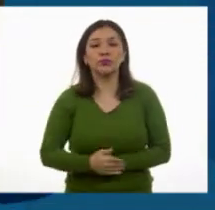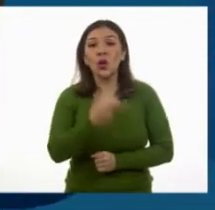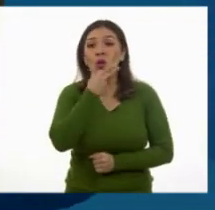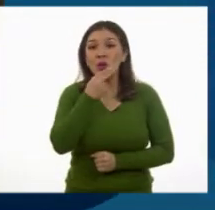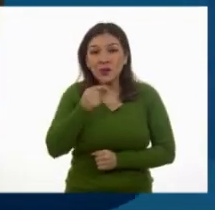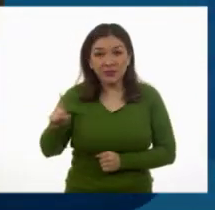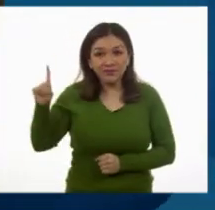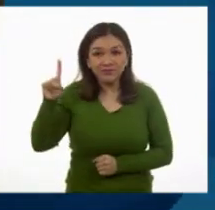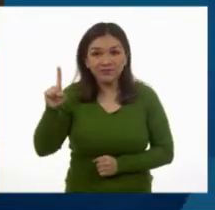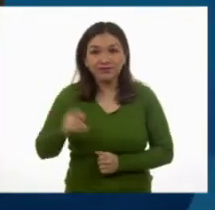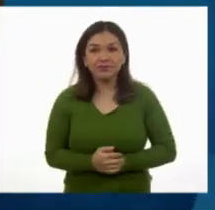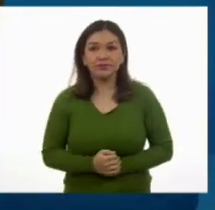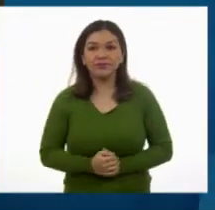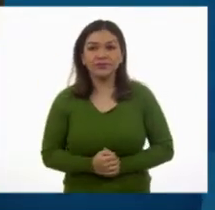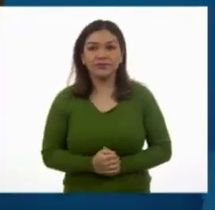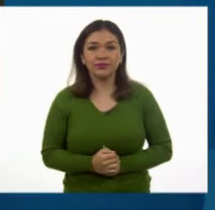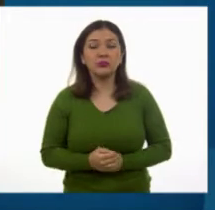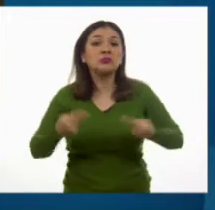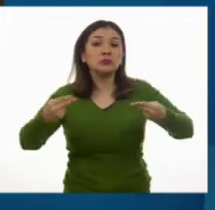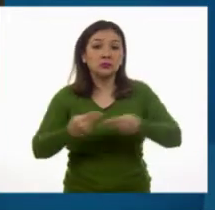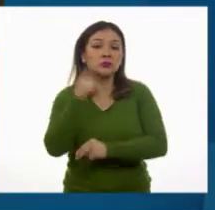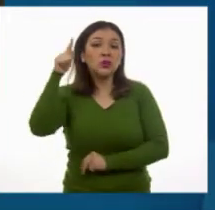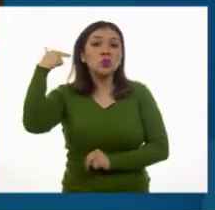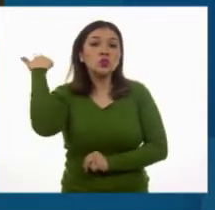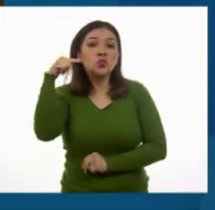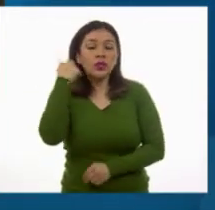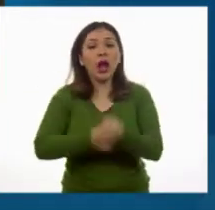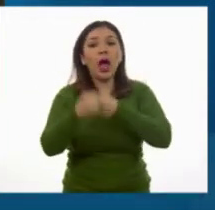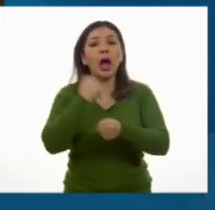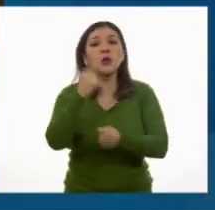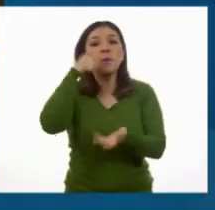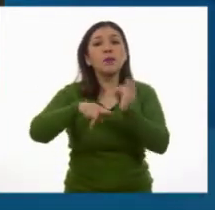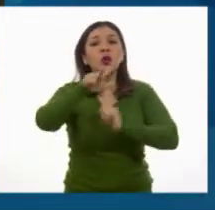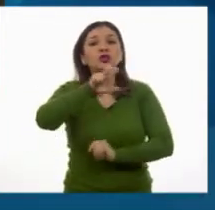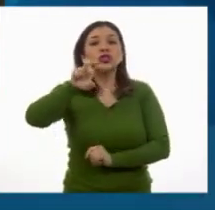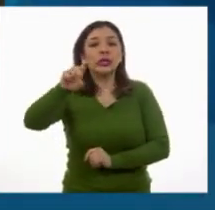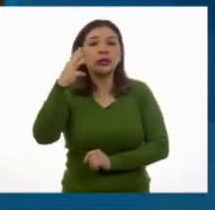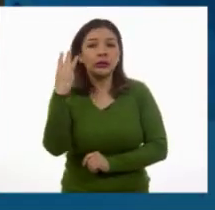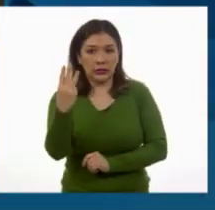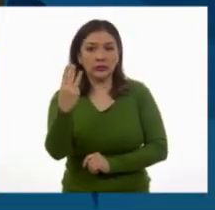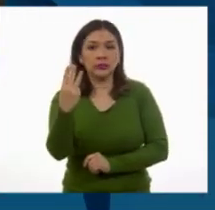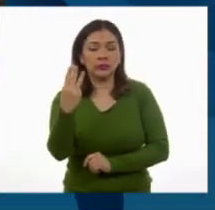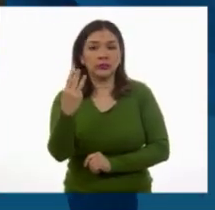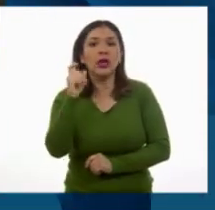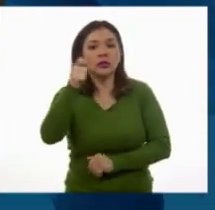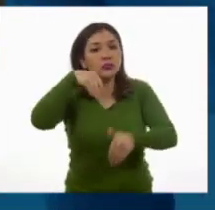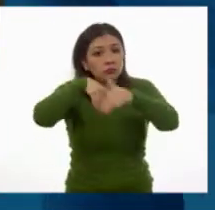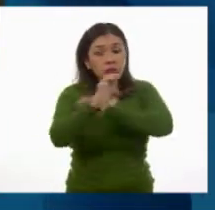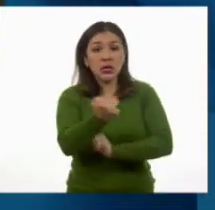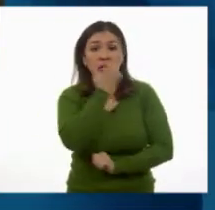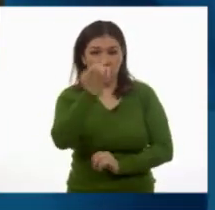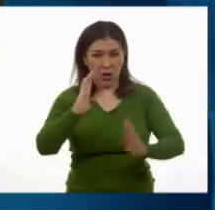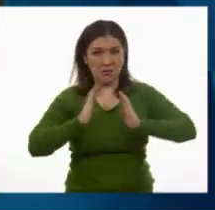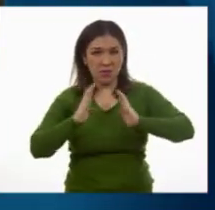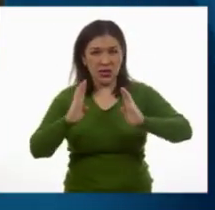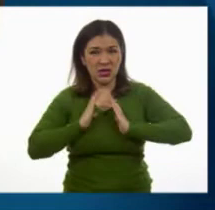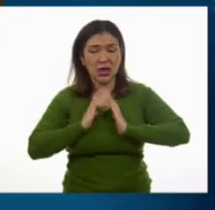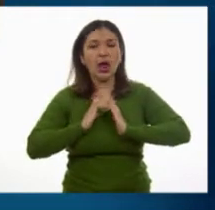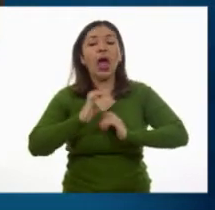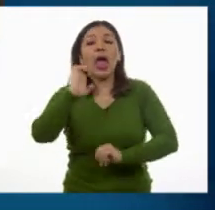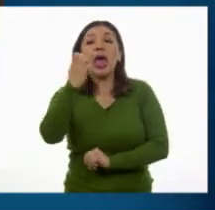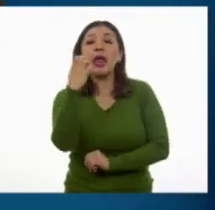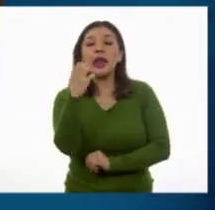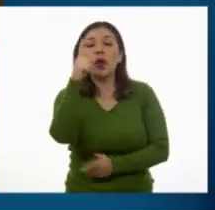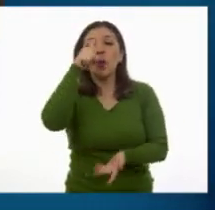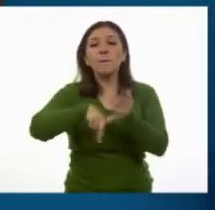Francisco Márquez nació en Guadalajara en 1833. Ingresó al colegio militar en enero